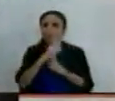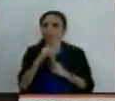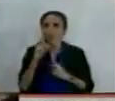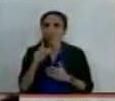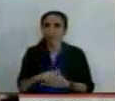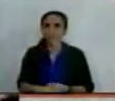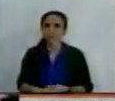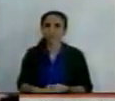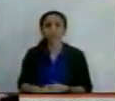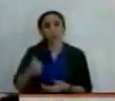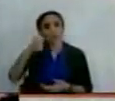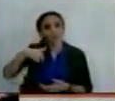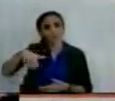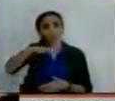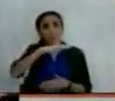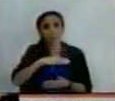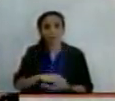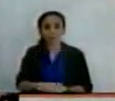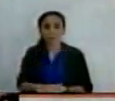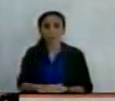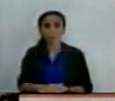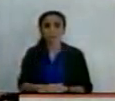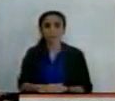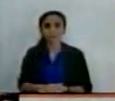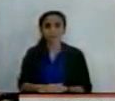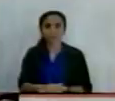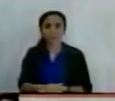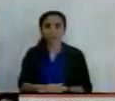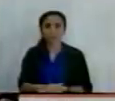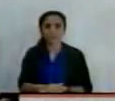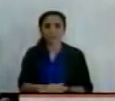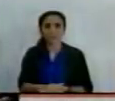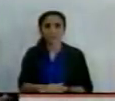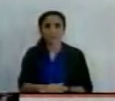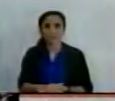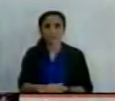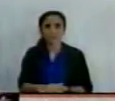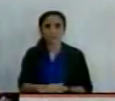se expresó esto fue lo que yo recibí